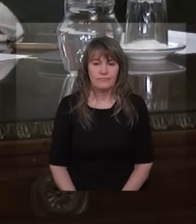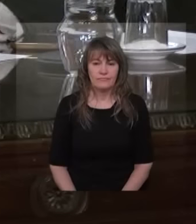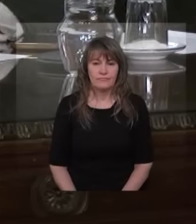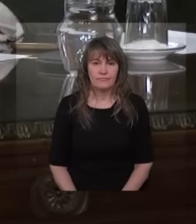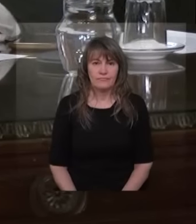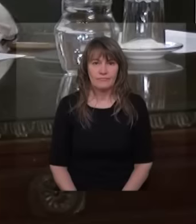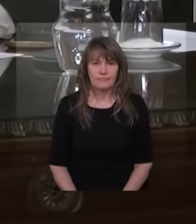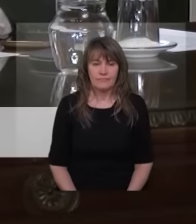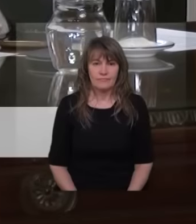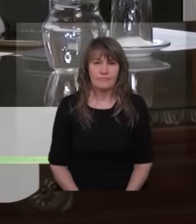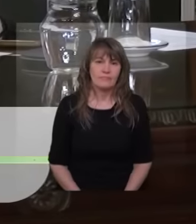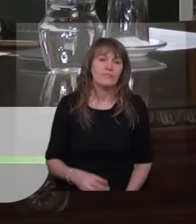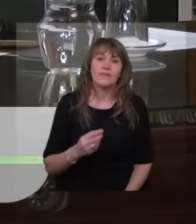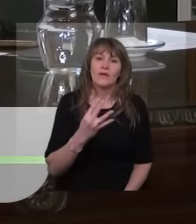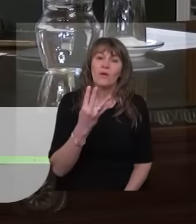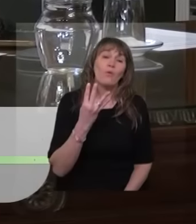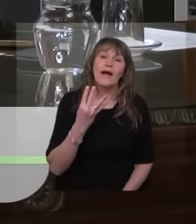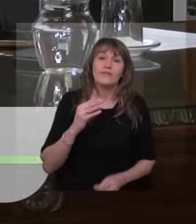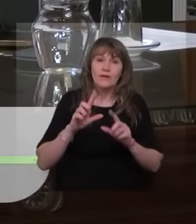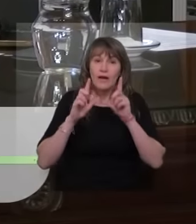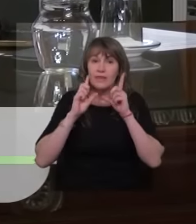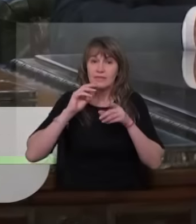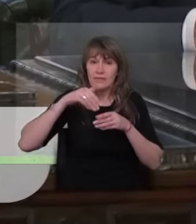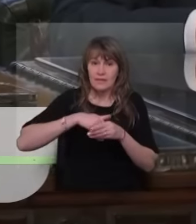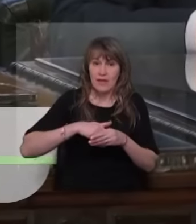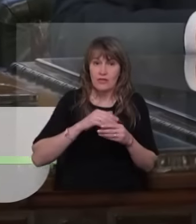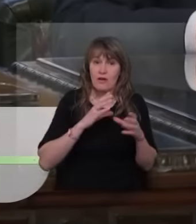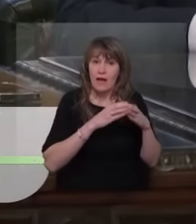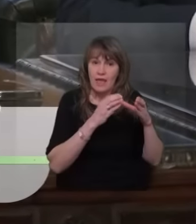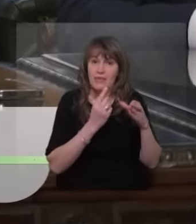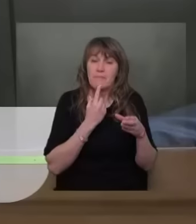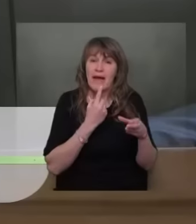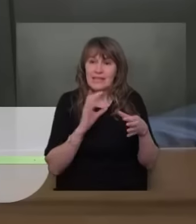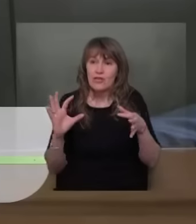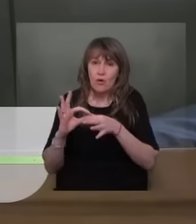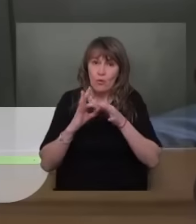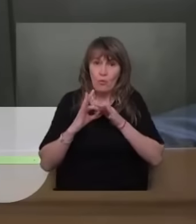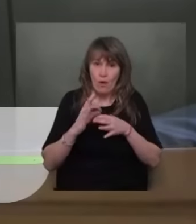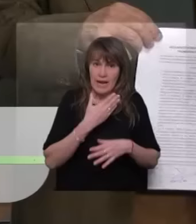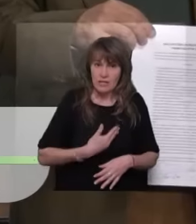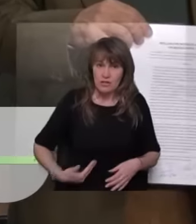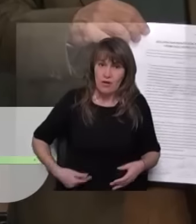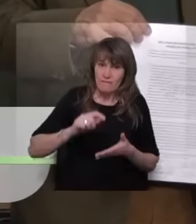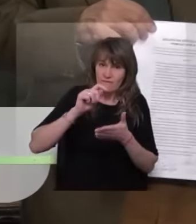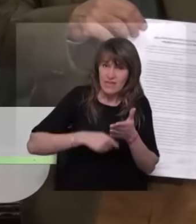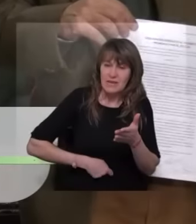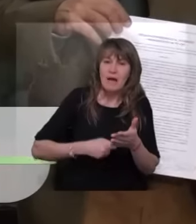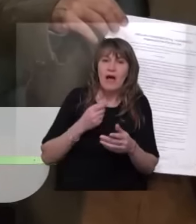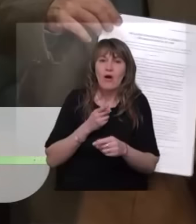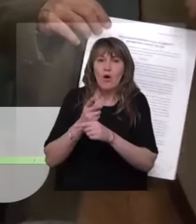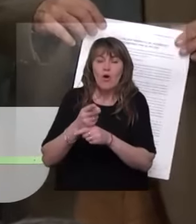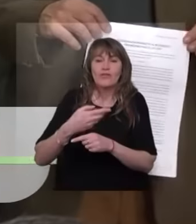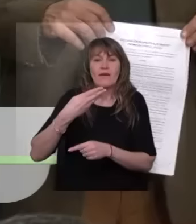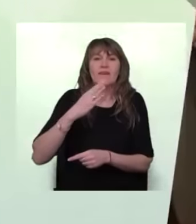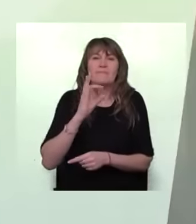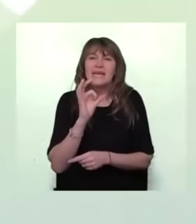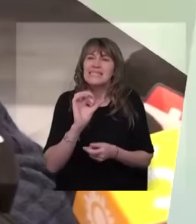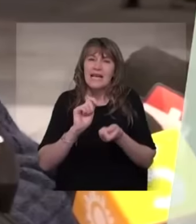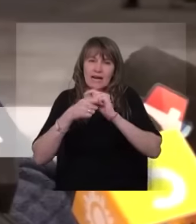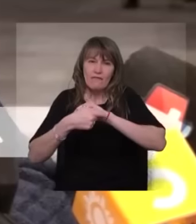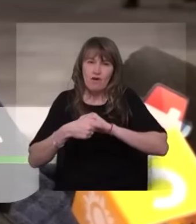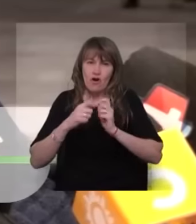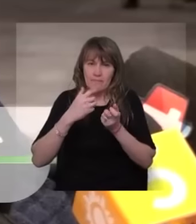titulares los cuatro candidatos presidenciales de los partidos de la coalición firmaron un documento en rechazo al plebiscito contra la reforma de la seguridad social